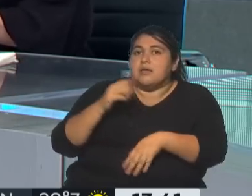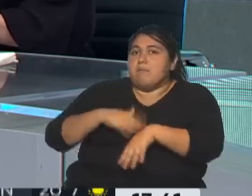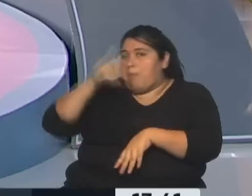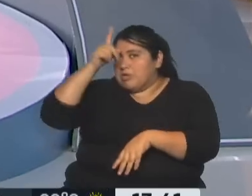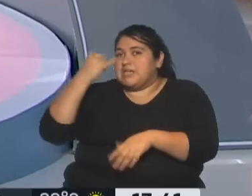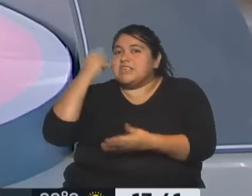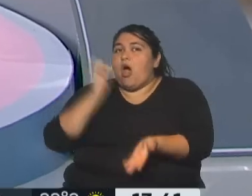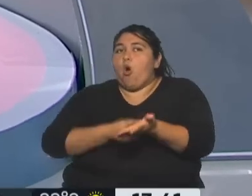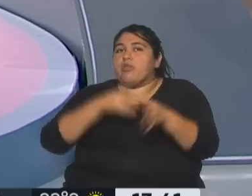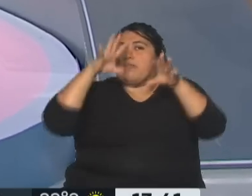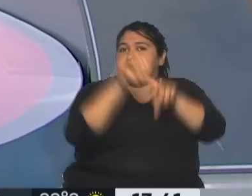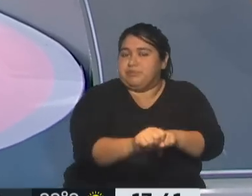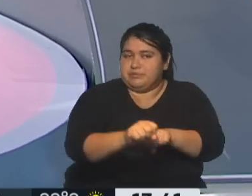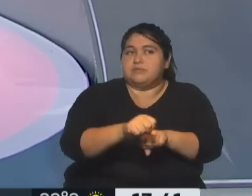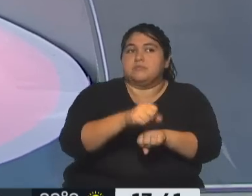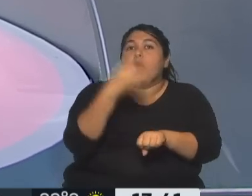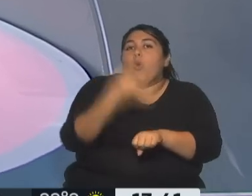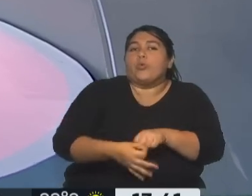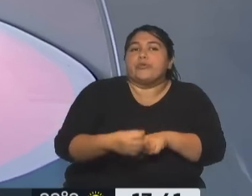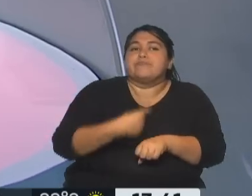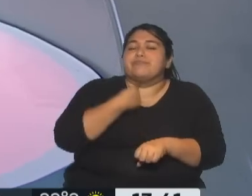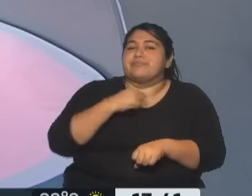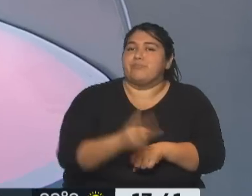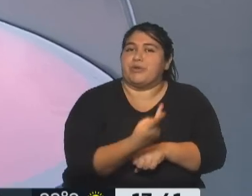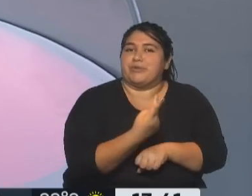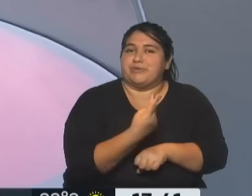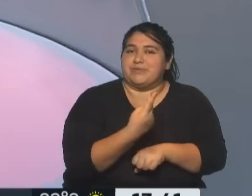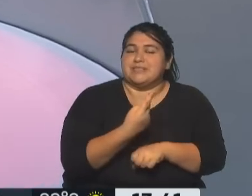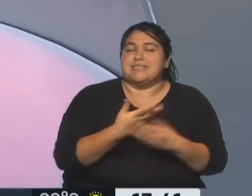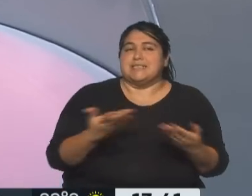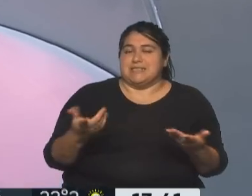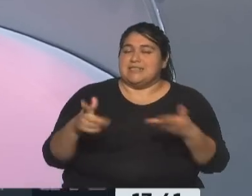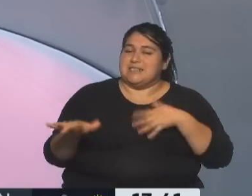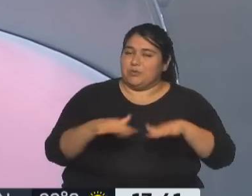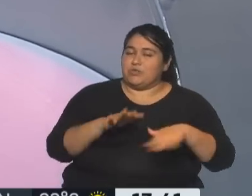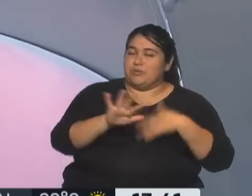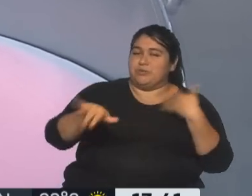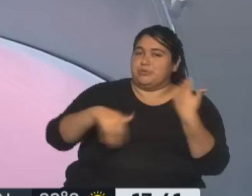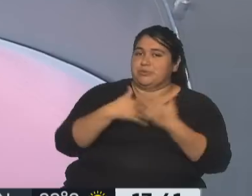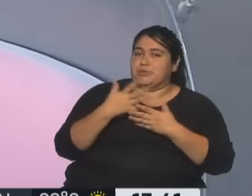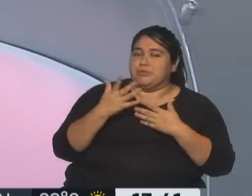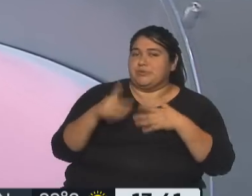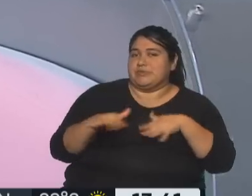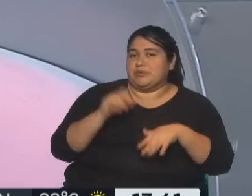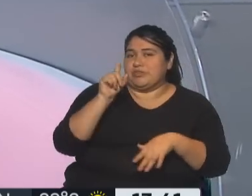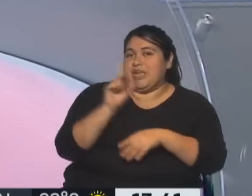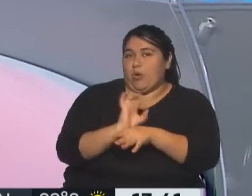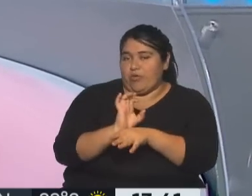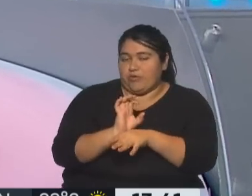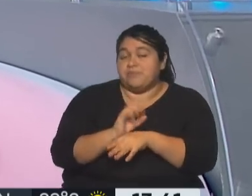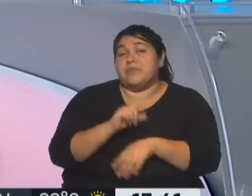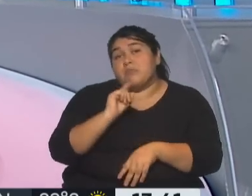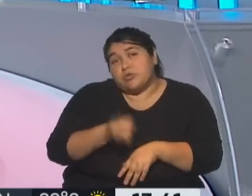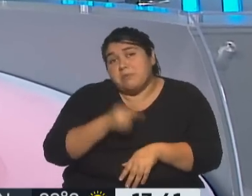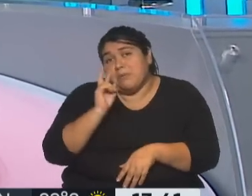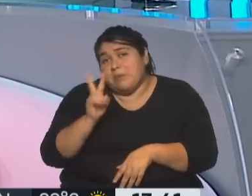que contaba con el cuñado de Guillermo Lasso. Sí, una situación muy violenta que se vive en Ecuador, pero también vemos que